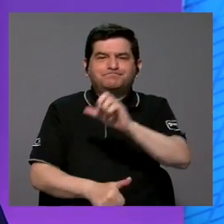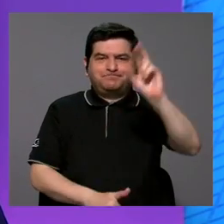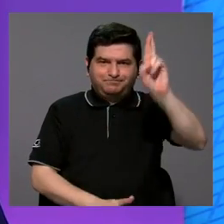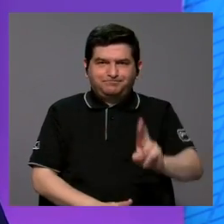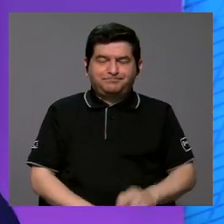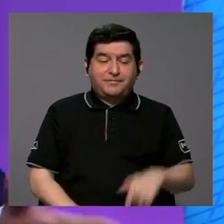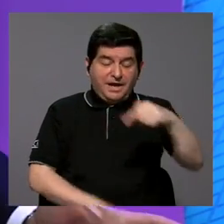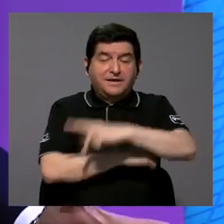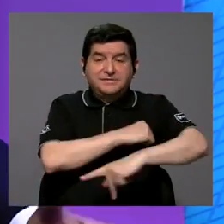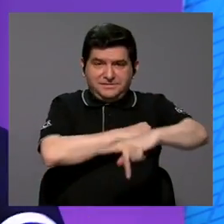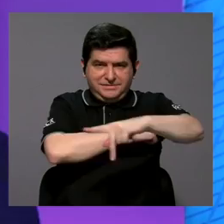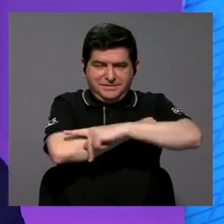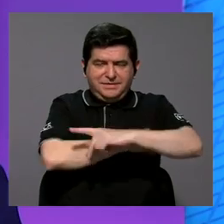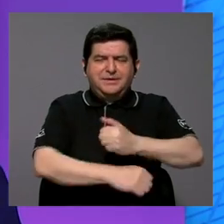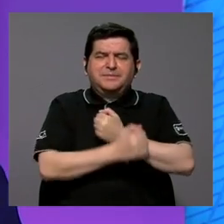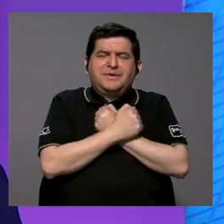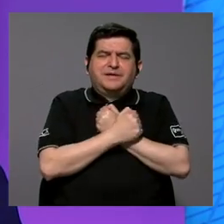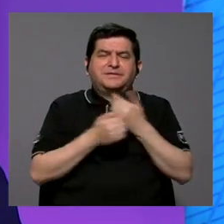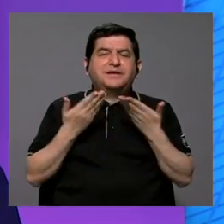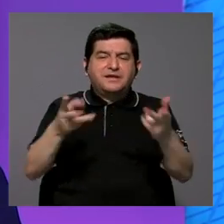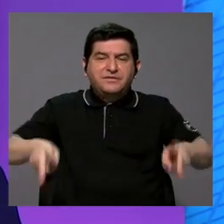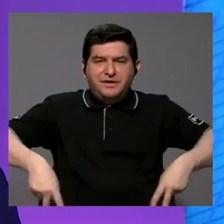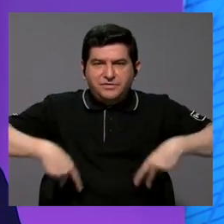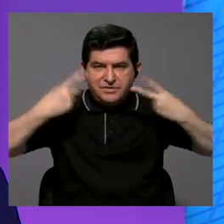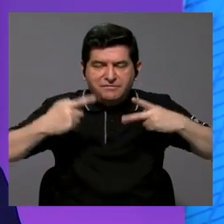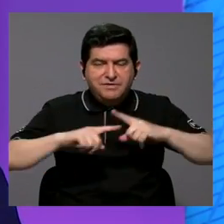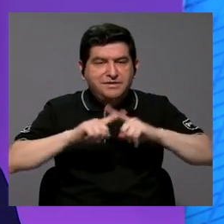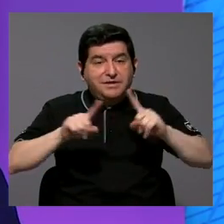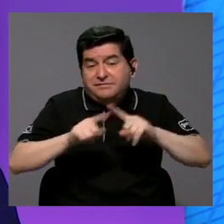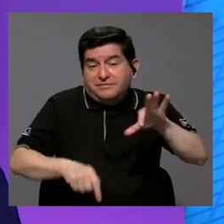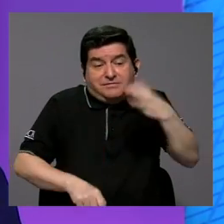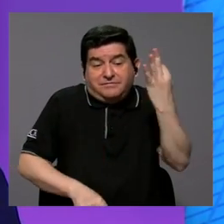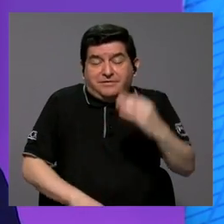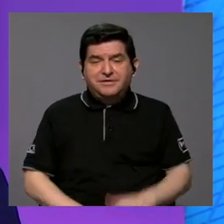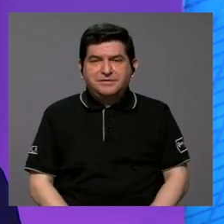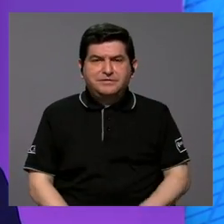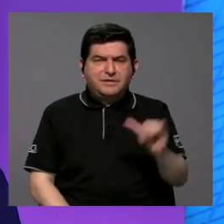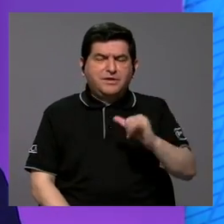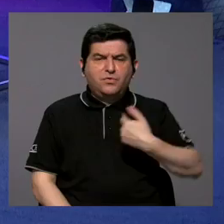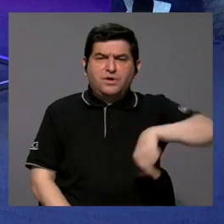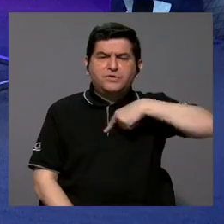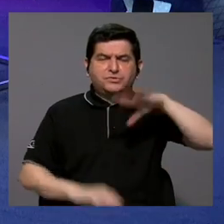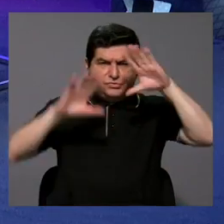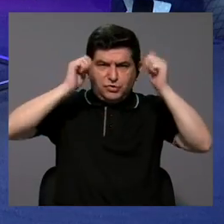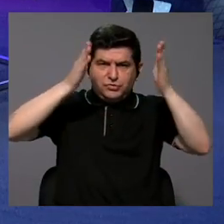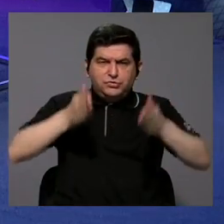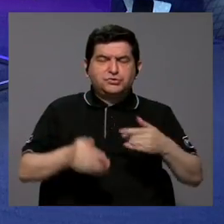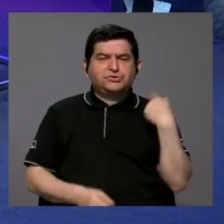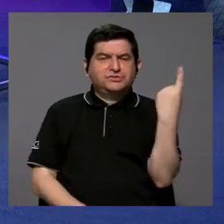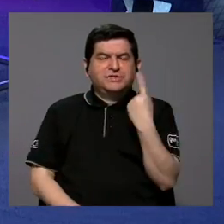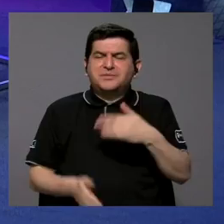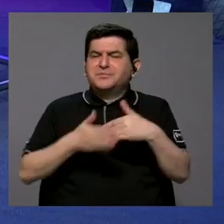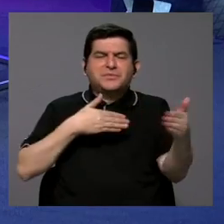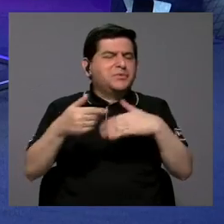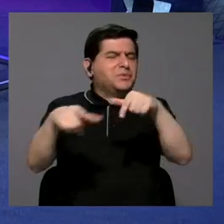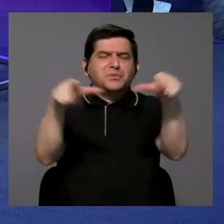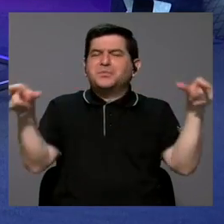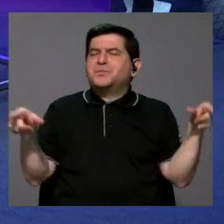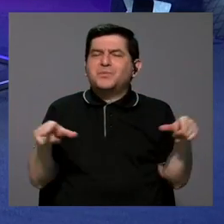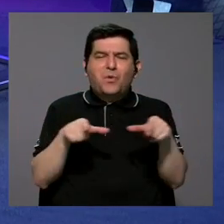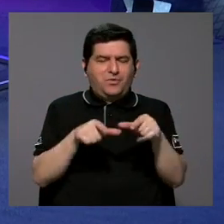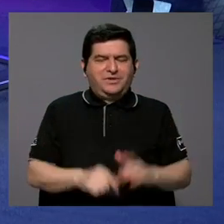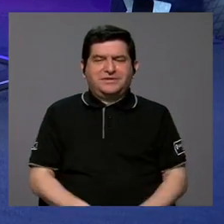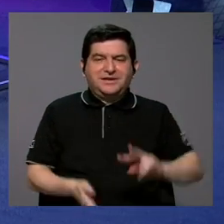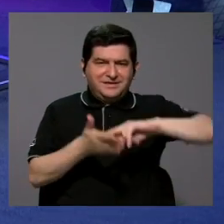esta patria que nos dio la vida de alguna u otra manera, y que también somos embajadores siempre, no importa dónde estemos, de